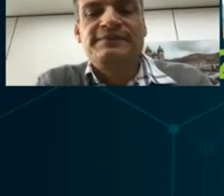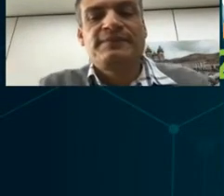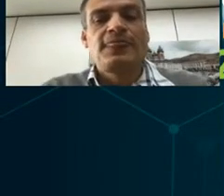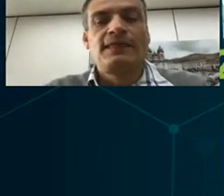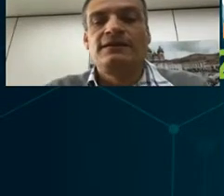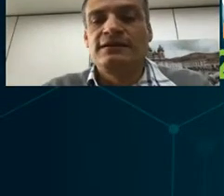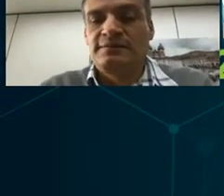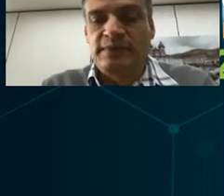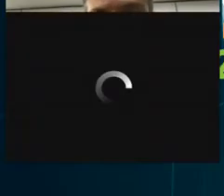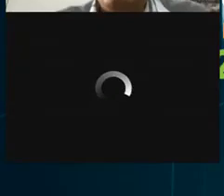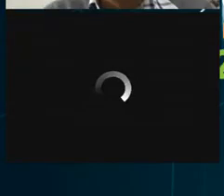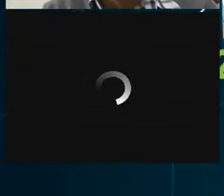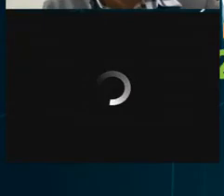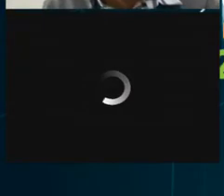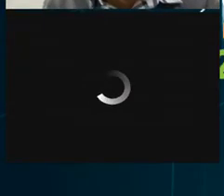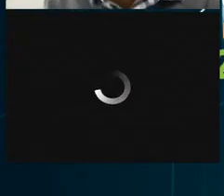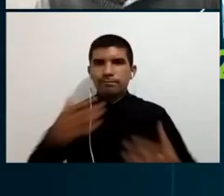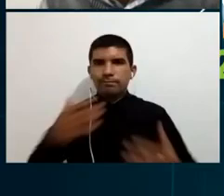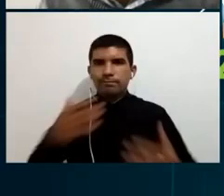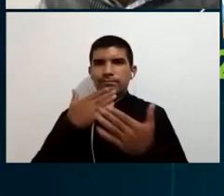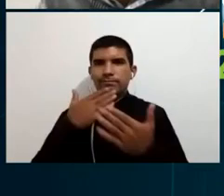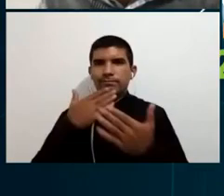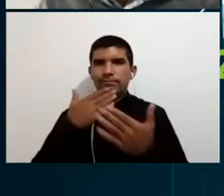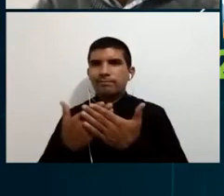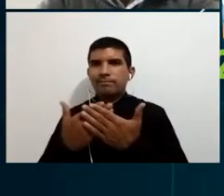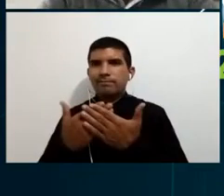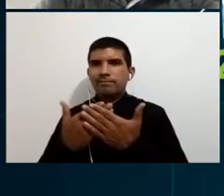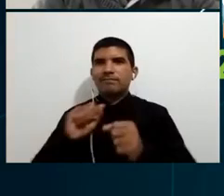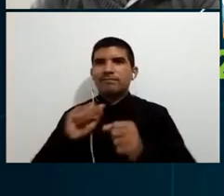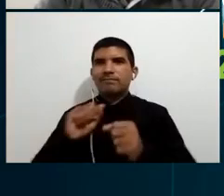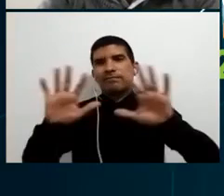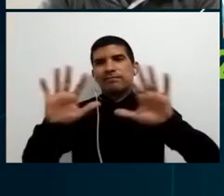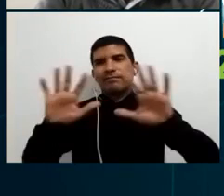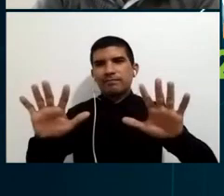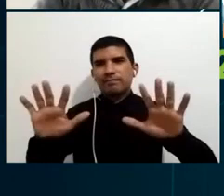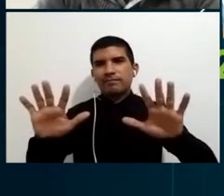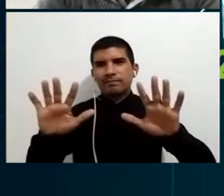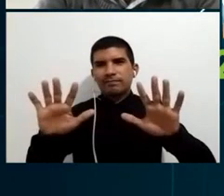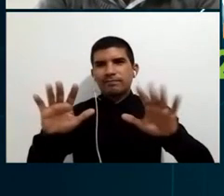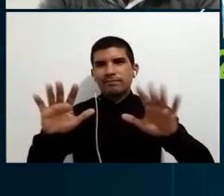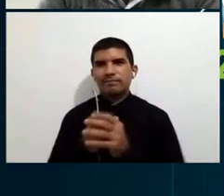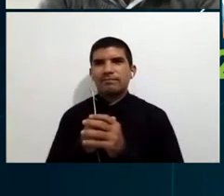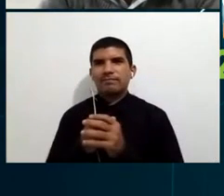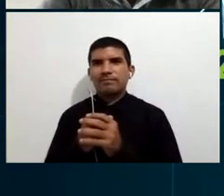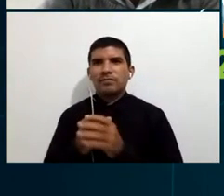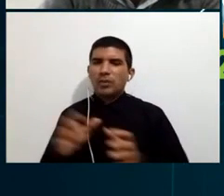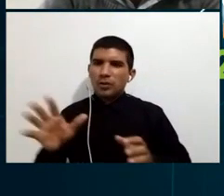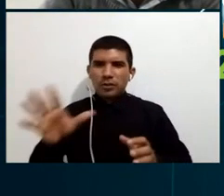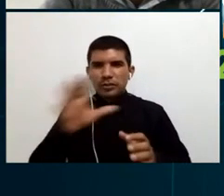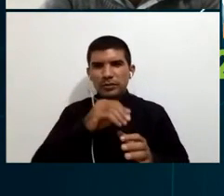Buenos días. Espero que vayamos muy bien en el segundo día